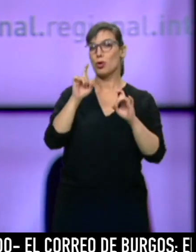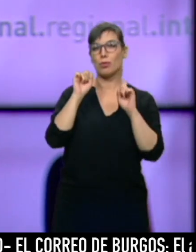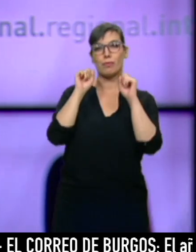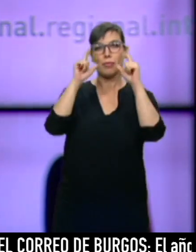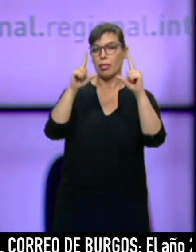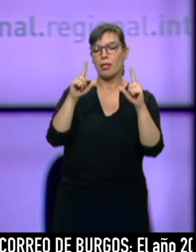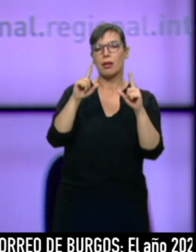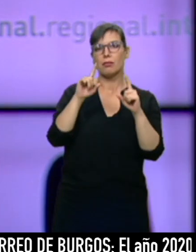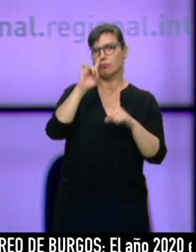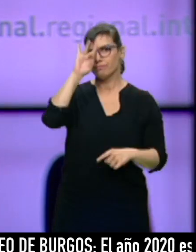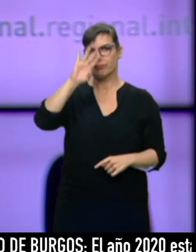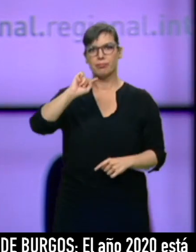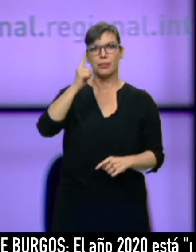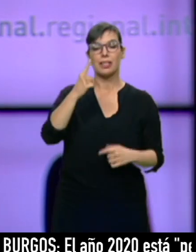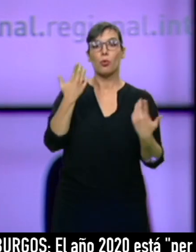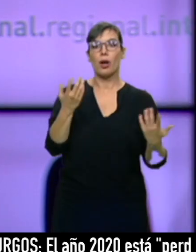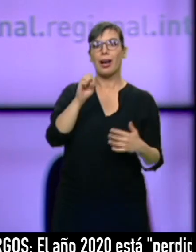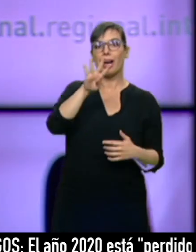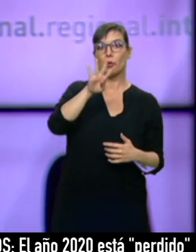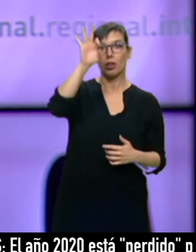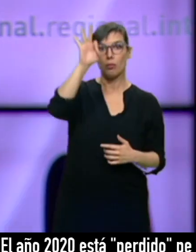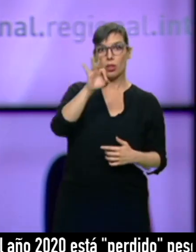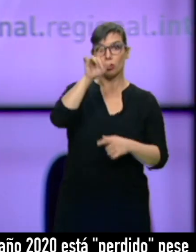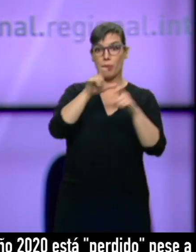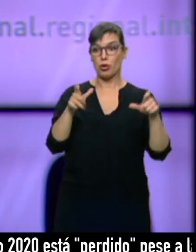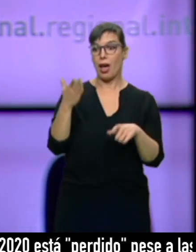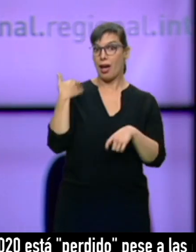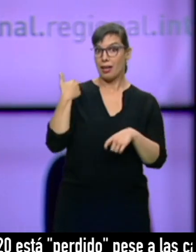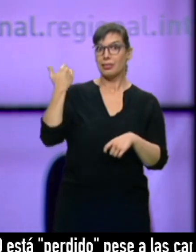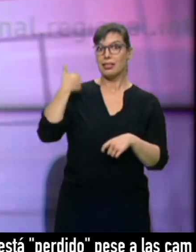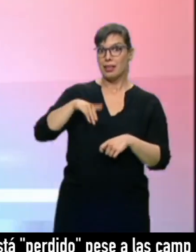que el 14% de los infectados ha perdido anticuerpos.